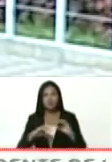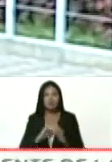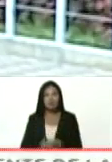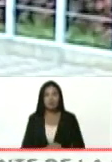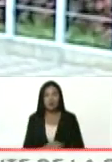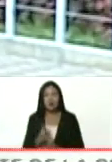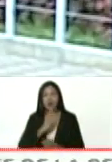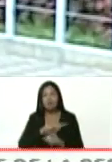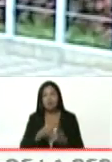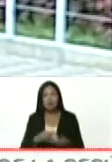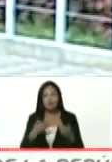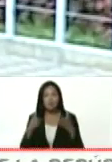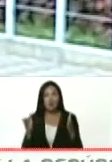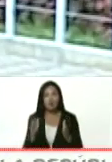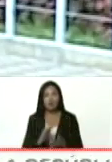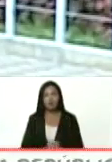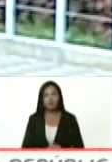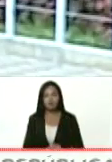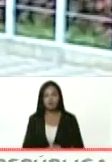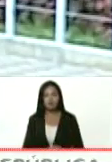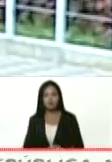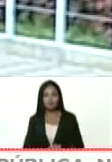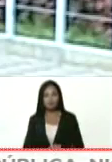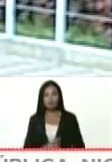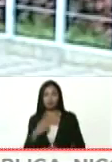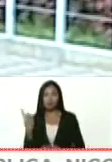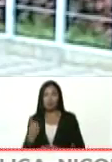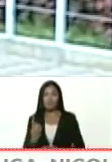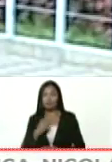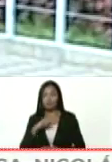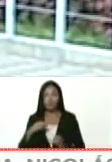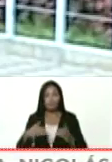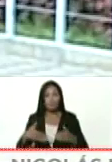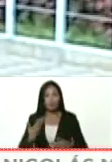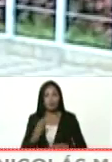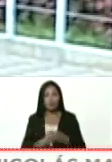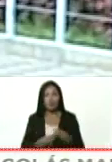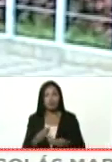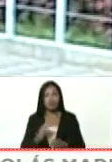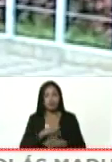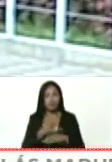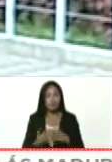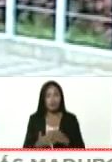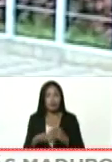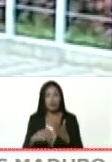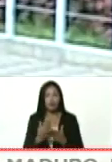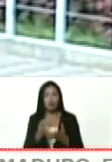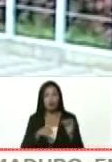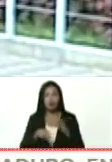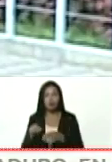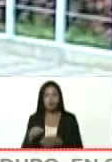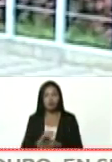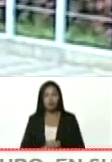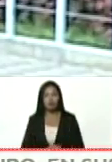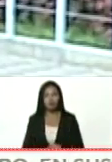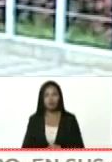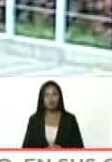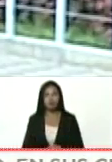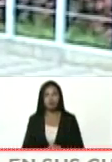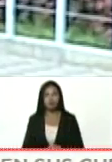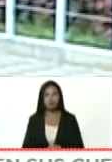el poder popular. Solo con el poder popular es posible el plan de agricultura urbana, que